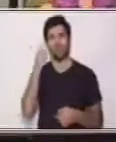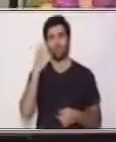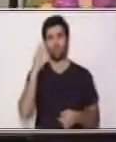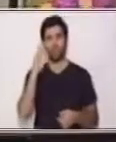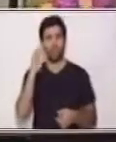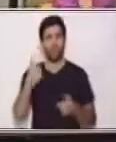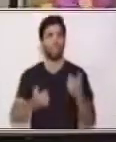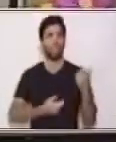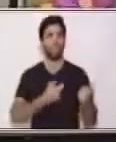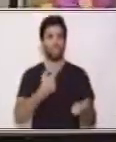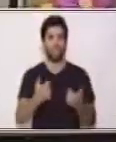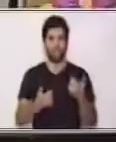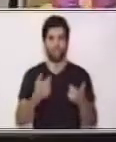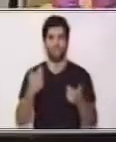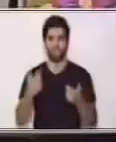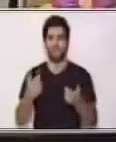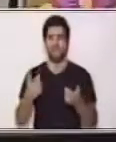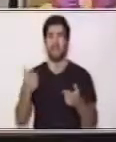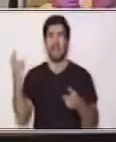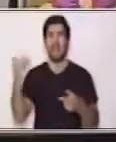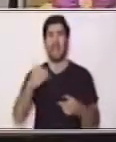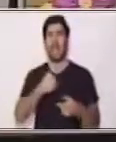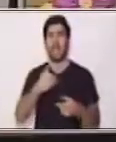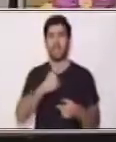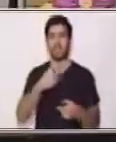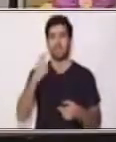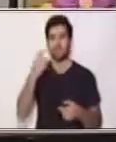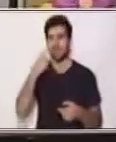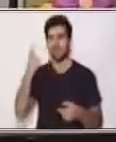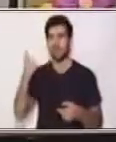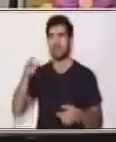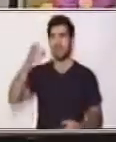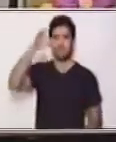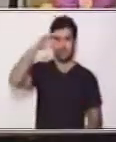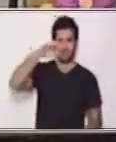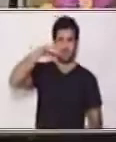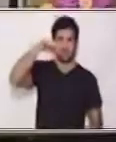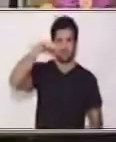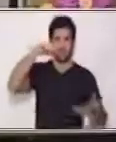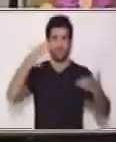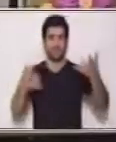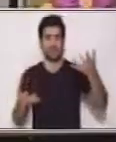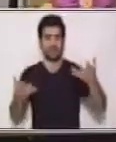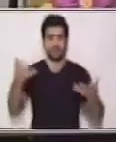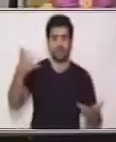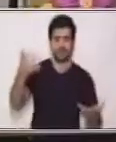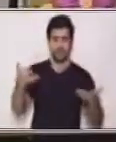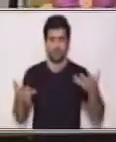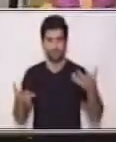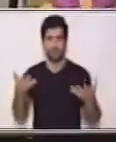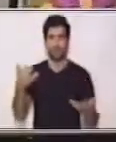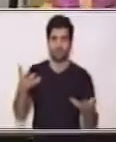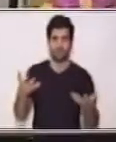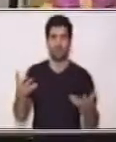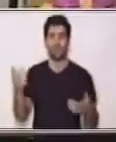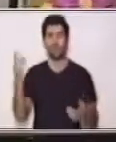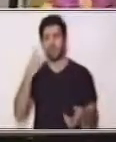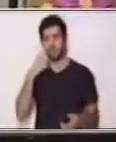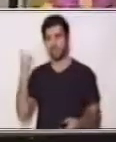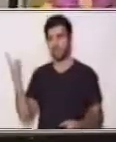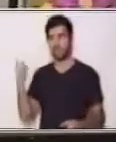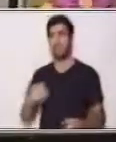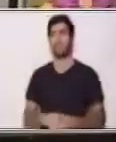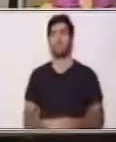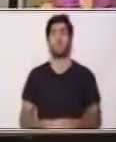función muy importante, tienen como instrumento de medición una balanza o una pesa.